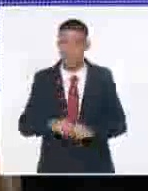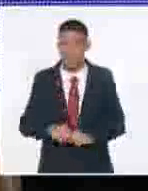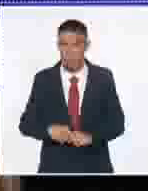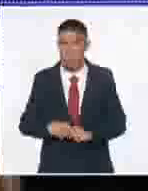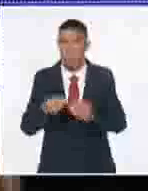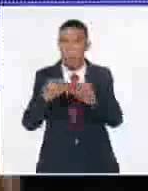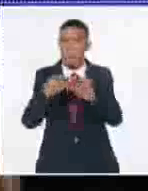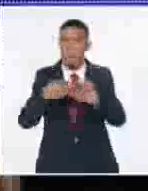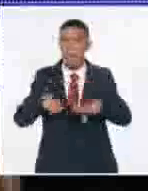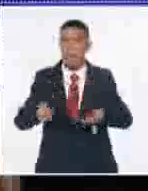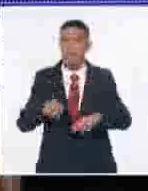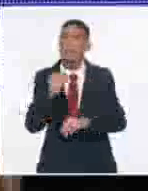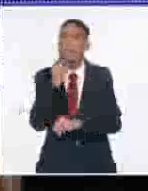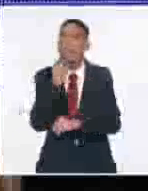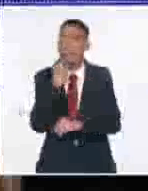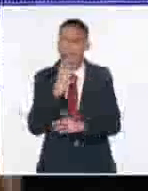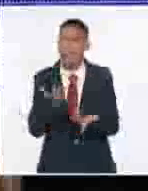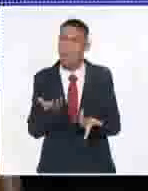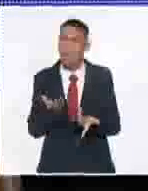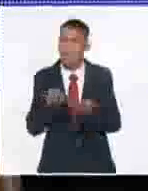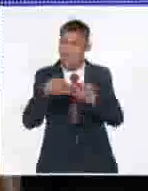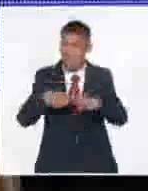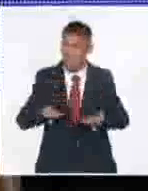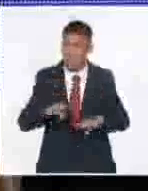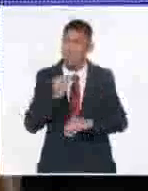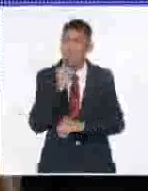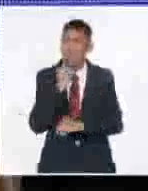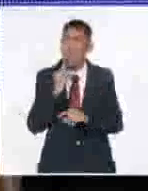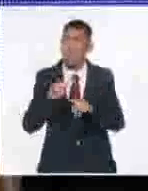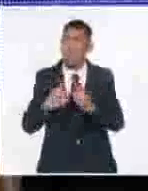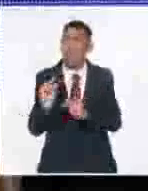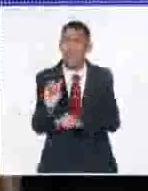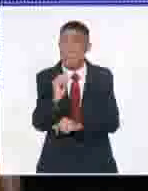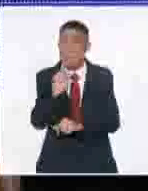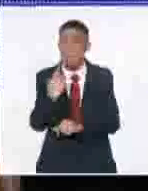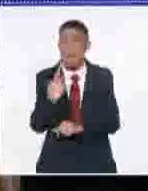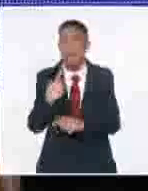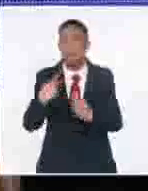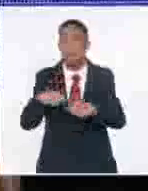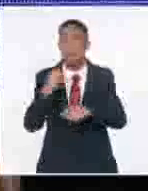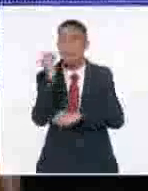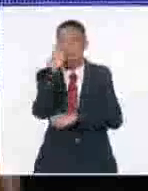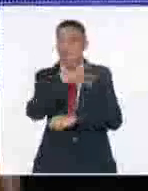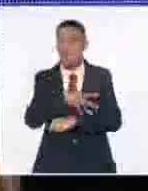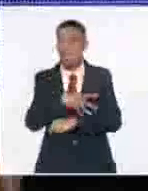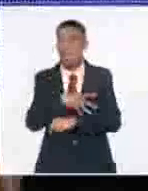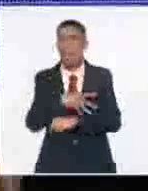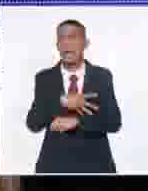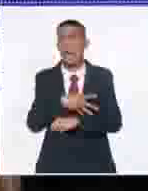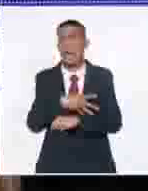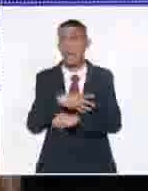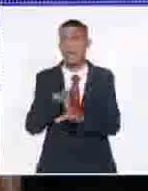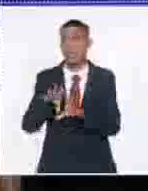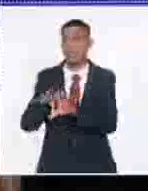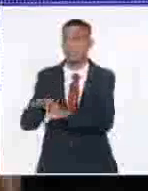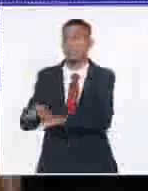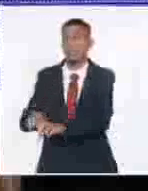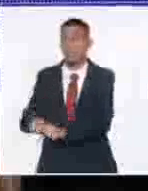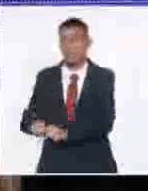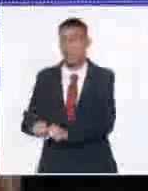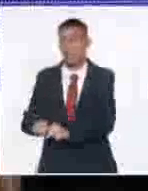a ejercer sus prerrogativas dadas por el